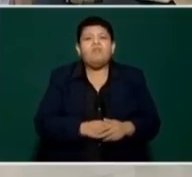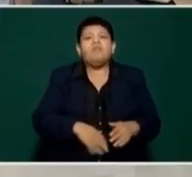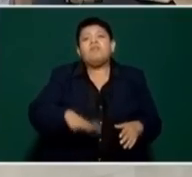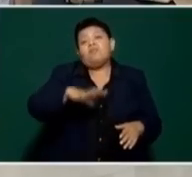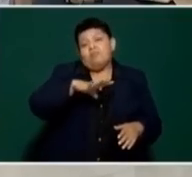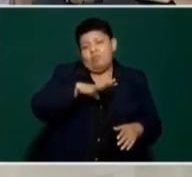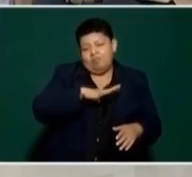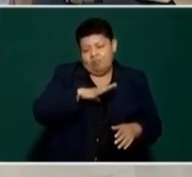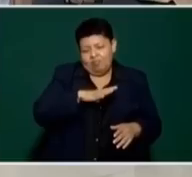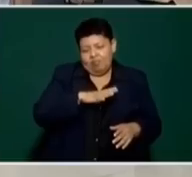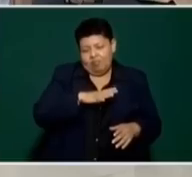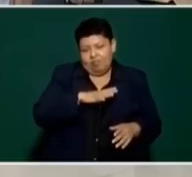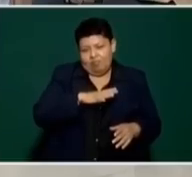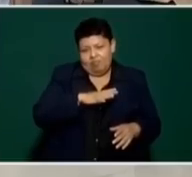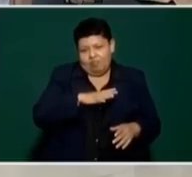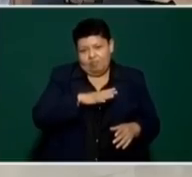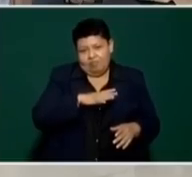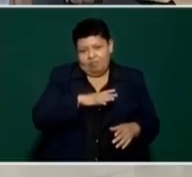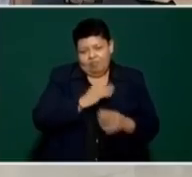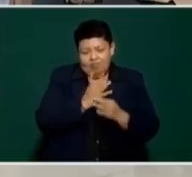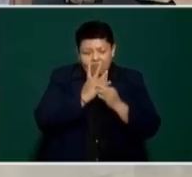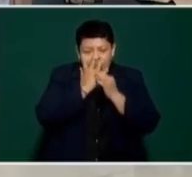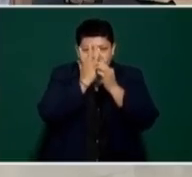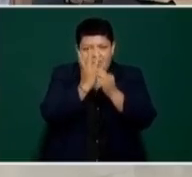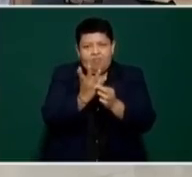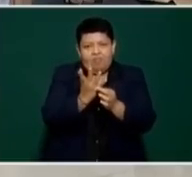acusar de